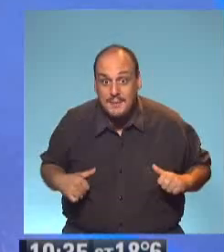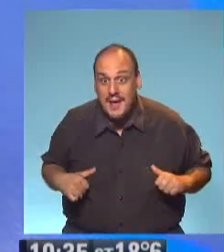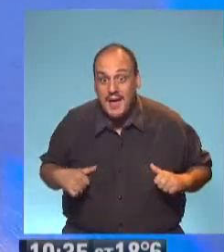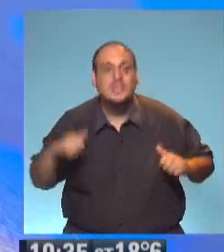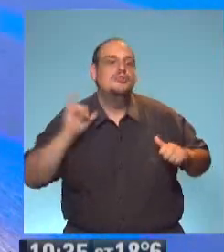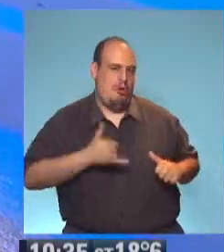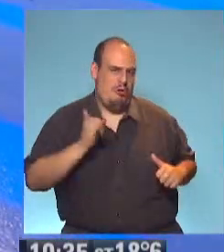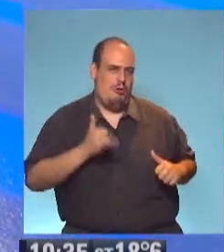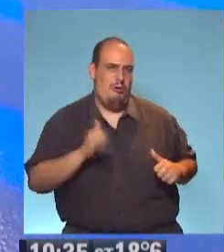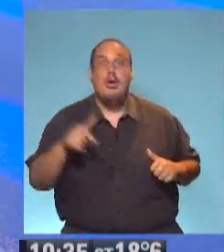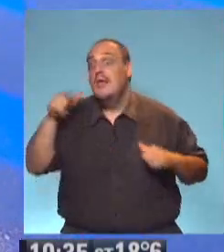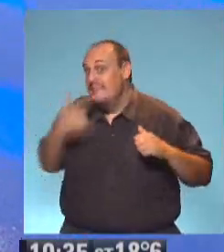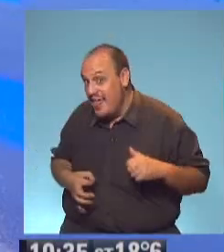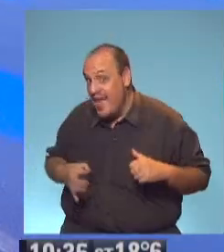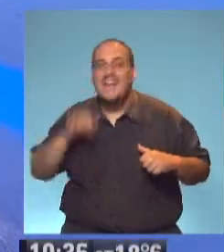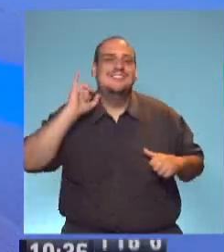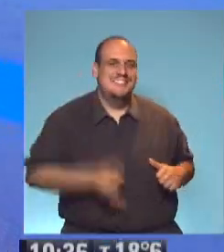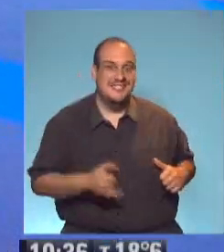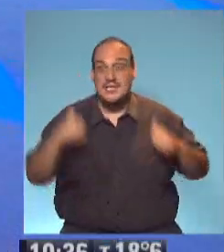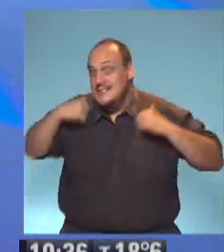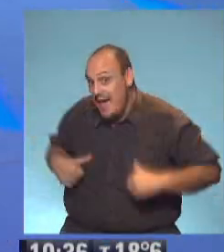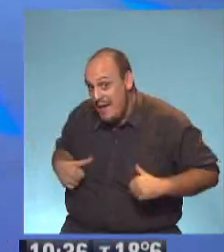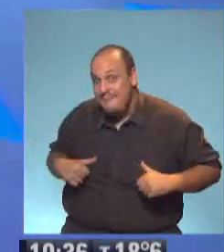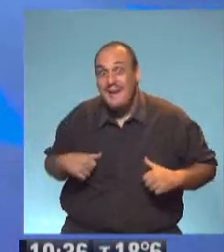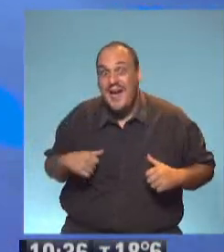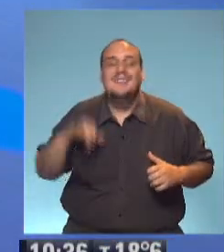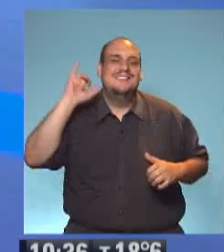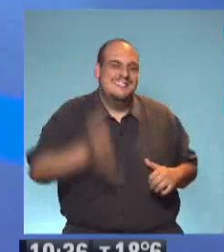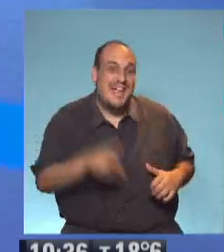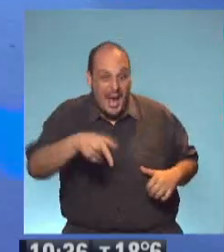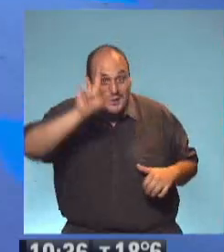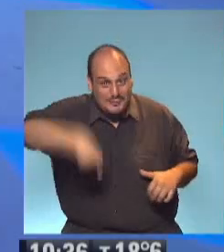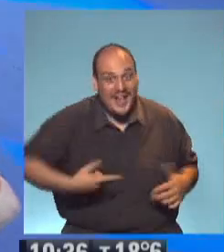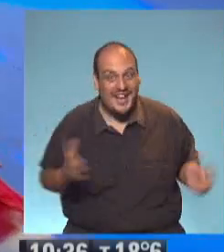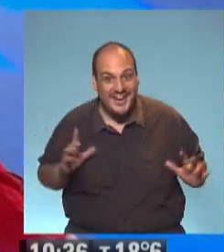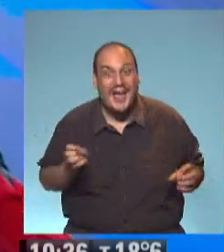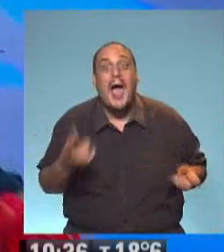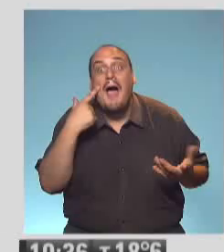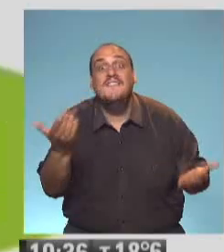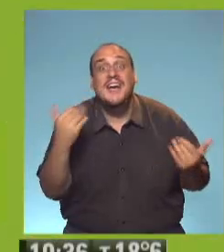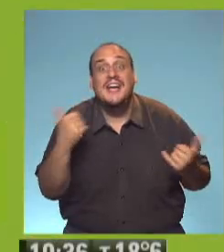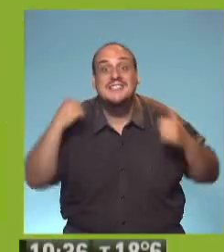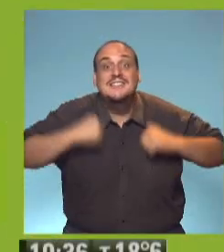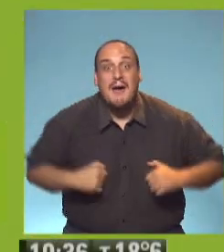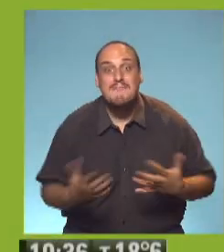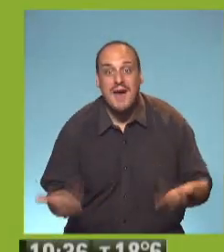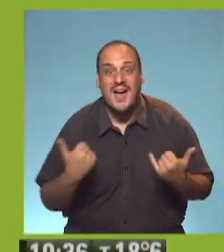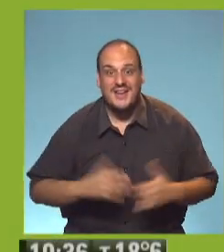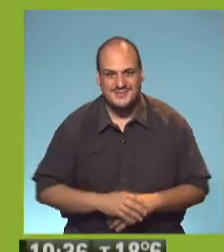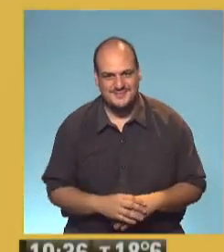Samba. Sí. ¿En serio? Sí. ¿Viene Samba? Sí. No te puedo creer. Ahí viene, mira. Samba. Samba.